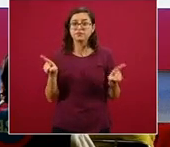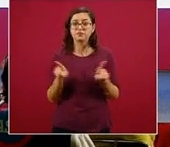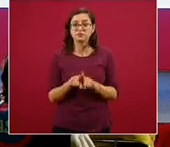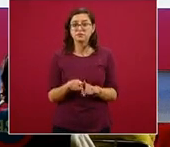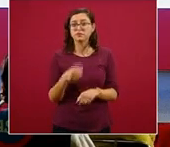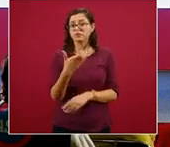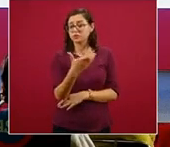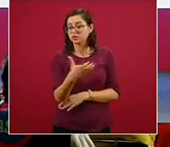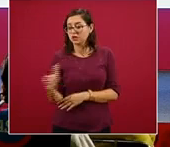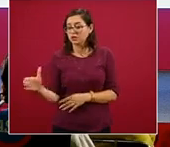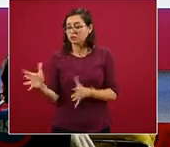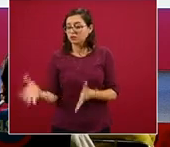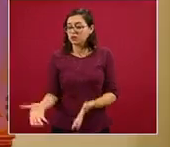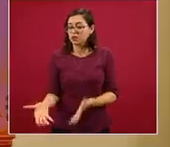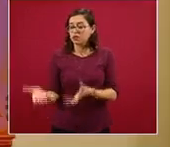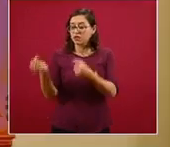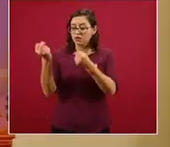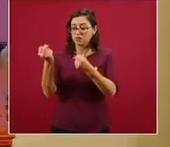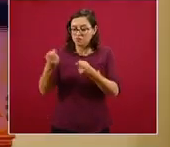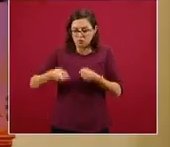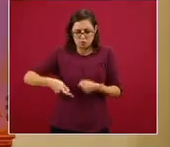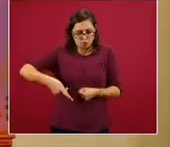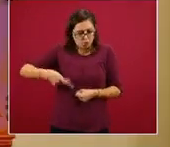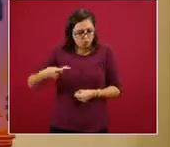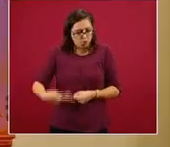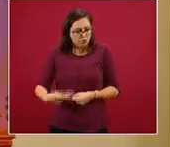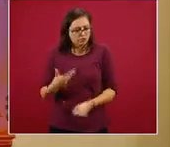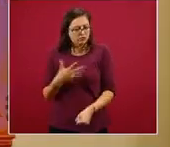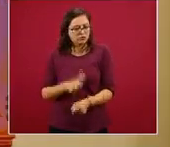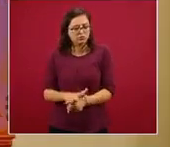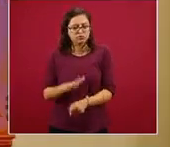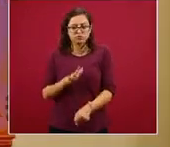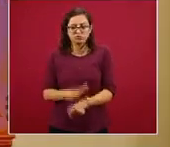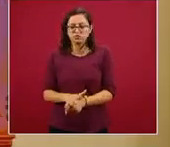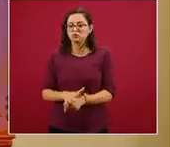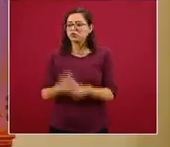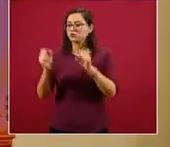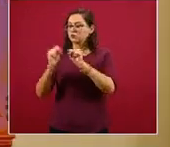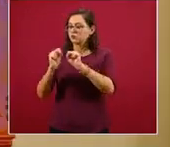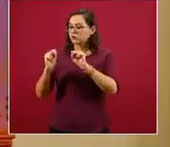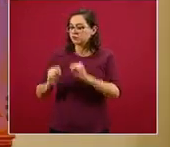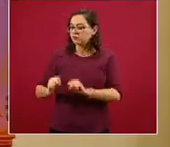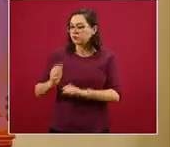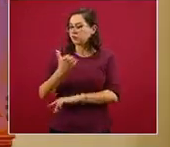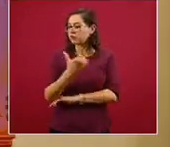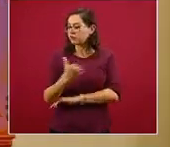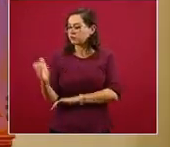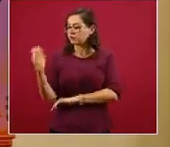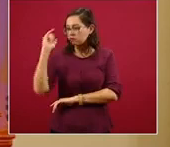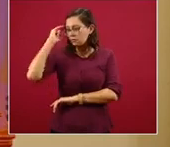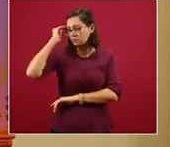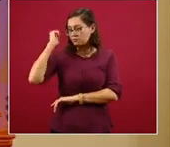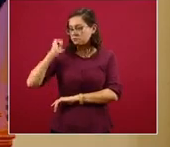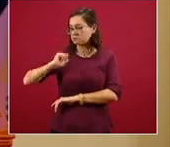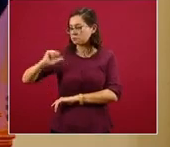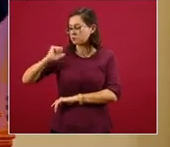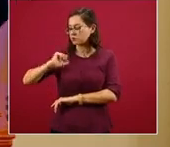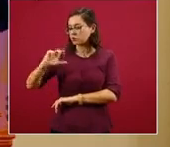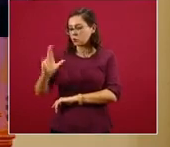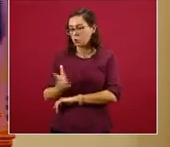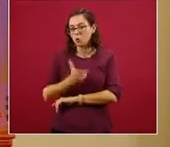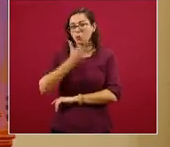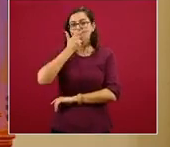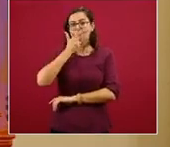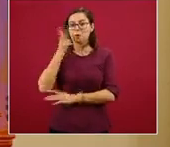del campo con autosuficiencia alimentaria, la revalorización de los sistemas agroalimentarios campesinos e indígenas, bajo